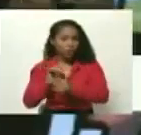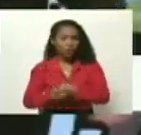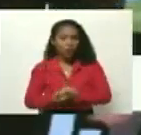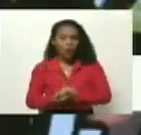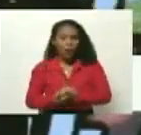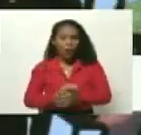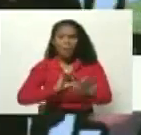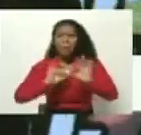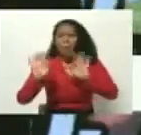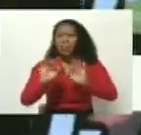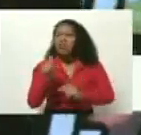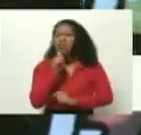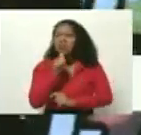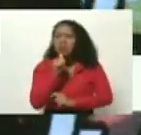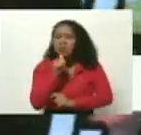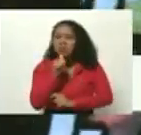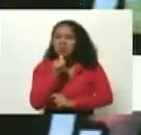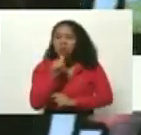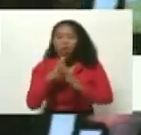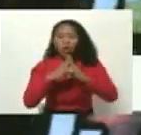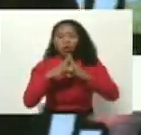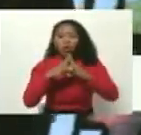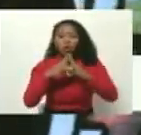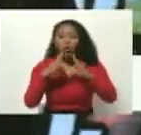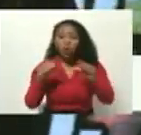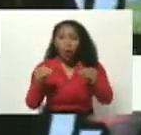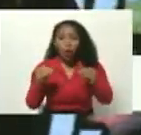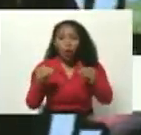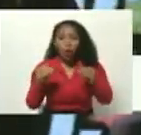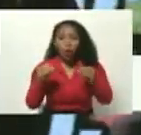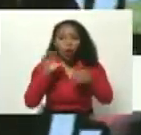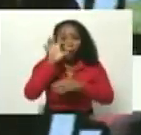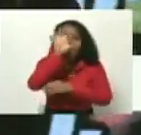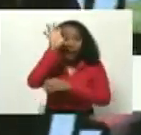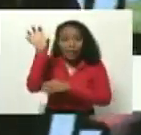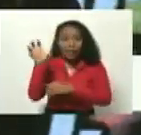¿Preparado por quién? Bueno, por todo Occidente.